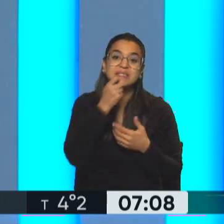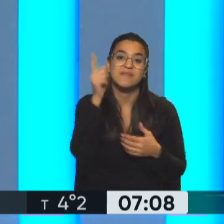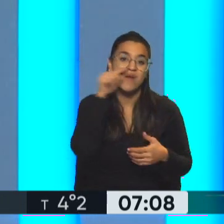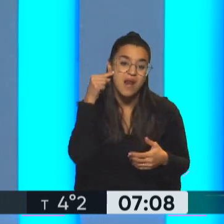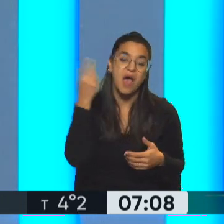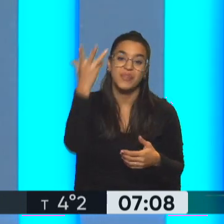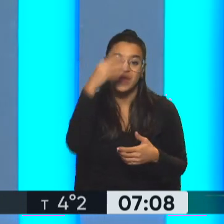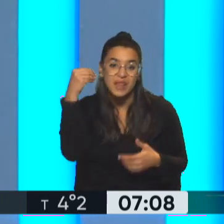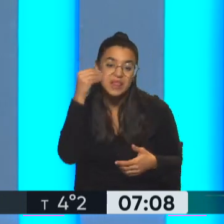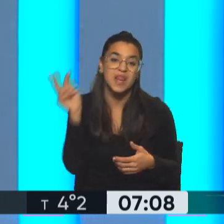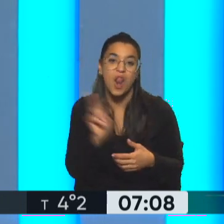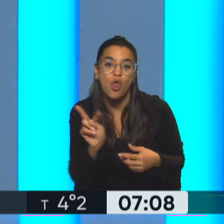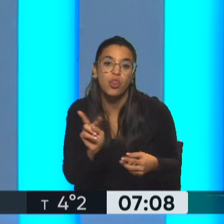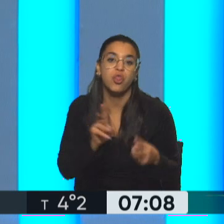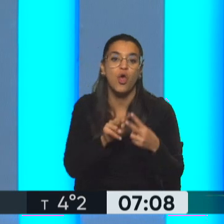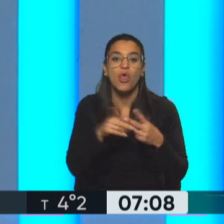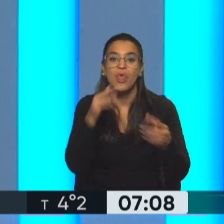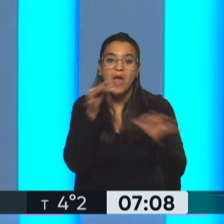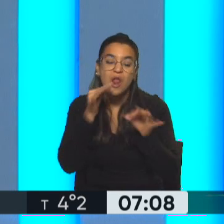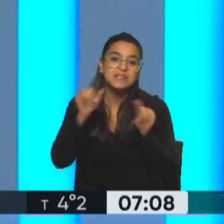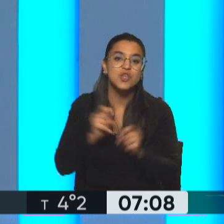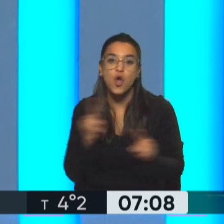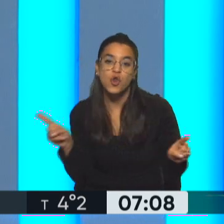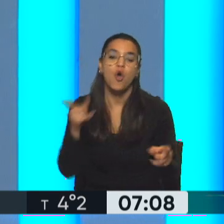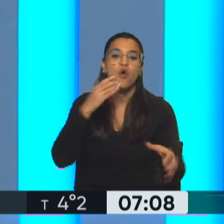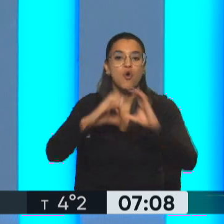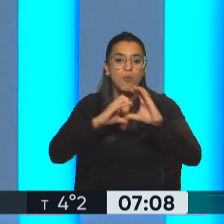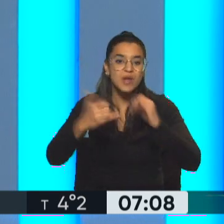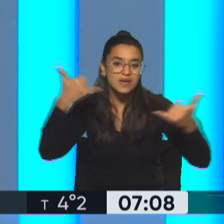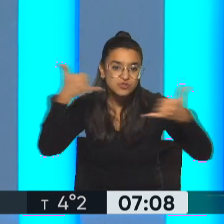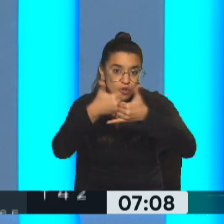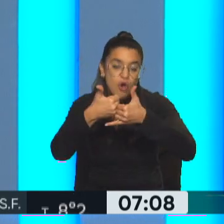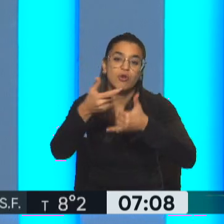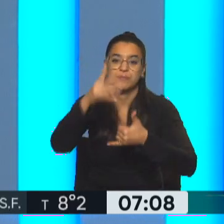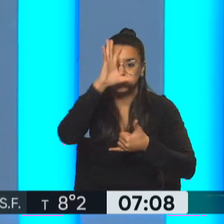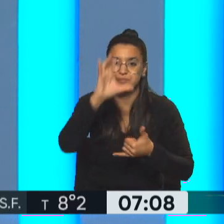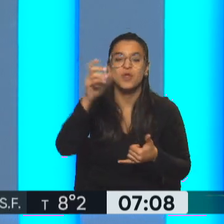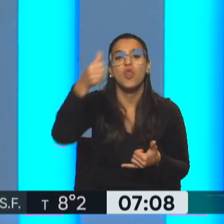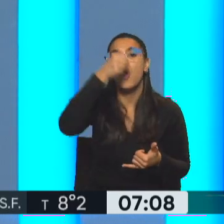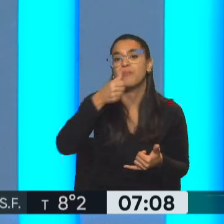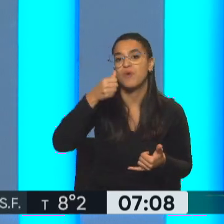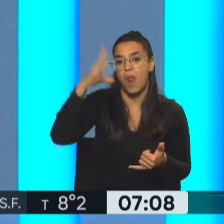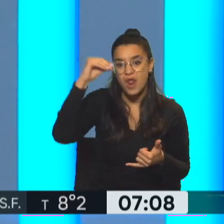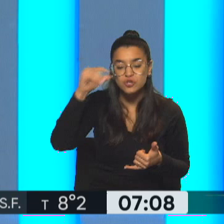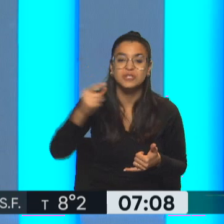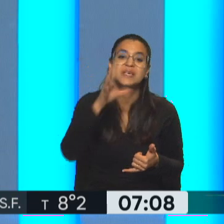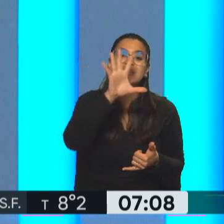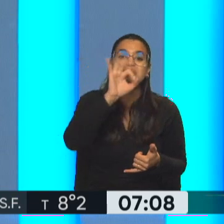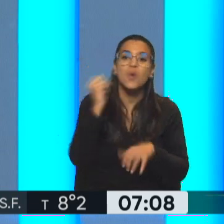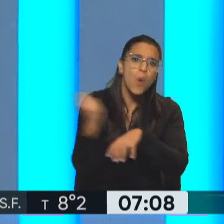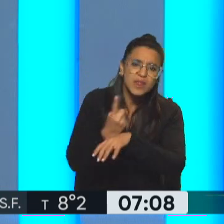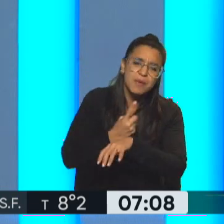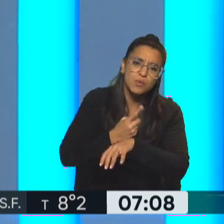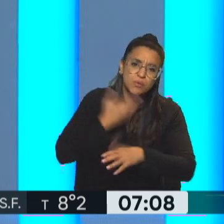fernández y cristina fernández de kirchner dialogaban o no la comunicación telefónica recordemos el domingo a la noche más de 50 minutos